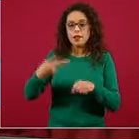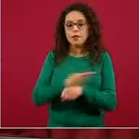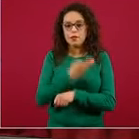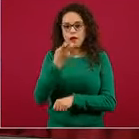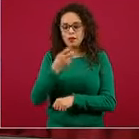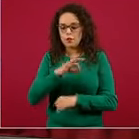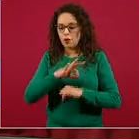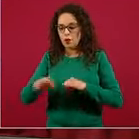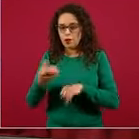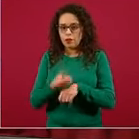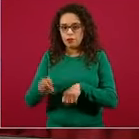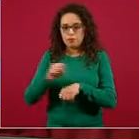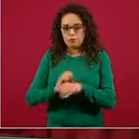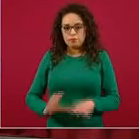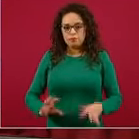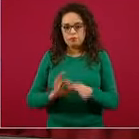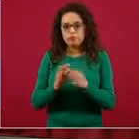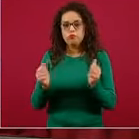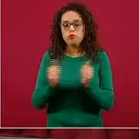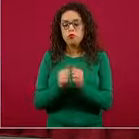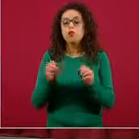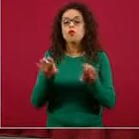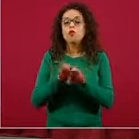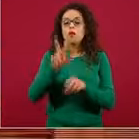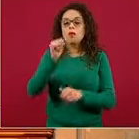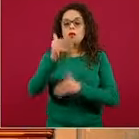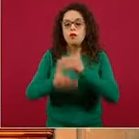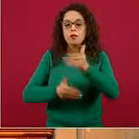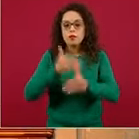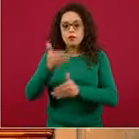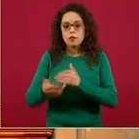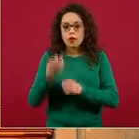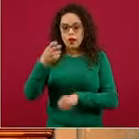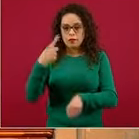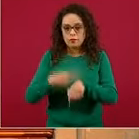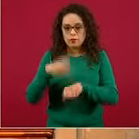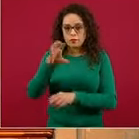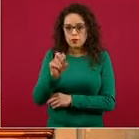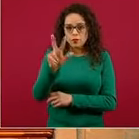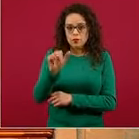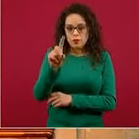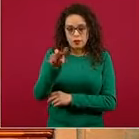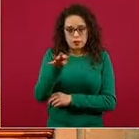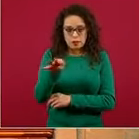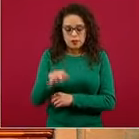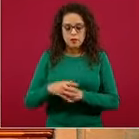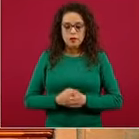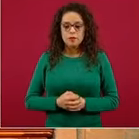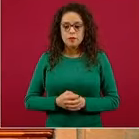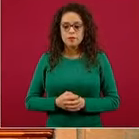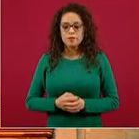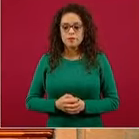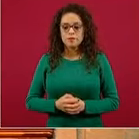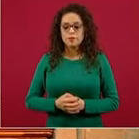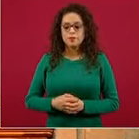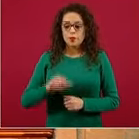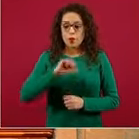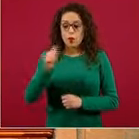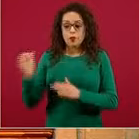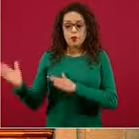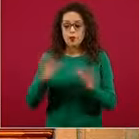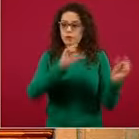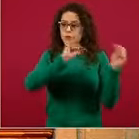en relación a la evolución y desarrollo final de COVID-19. Veamos la siguiente